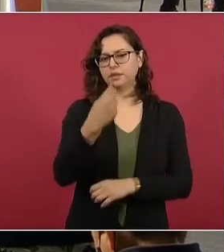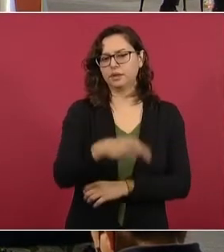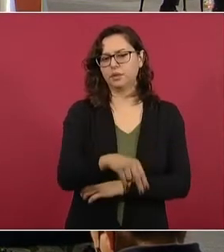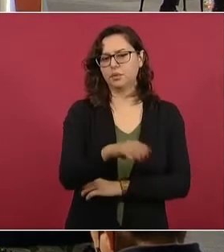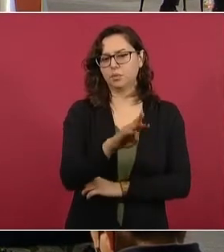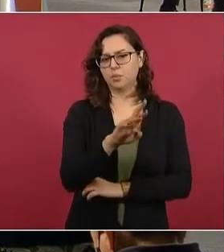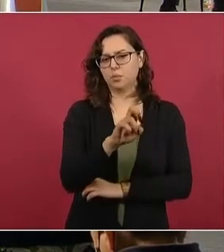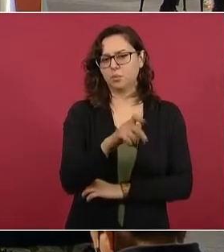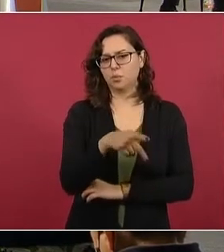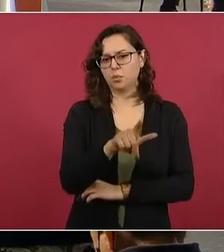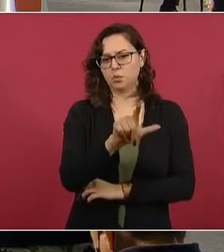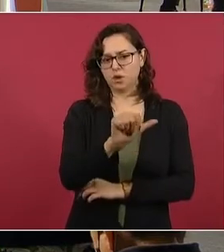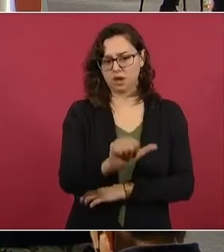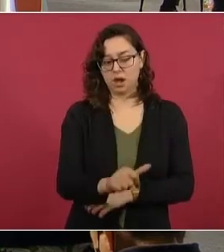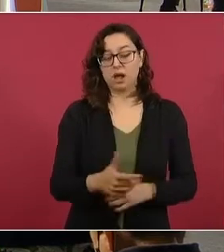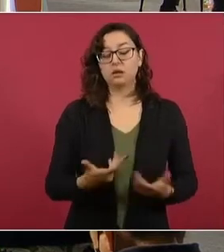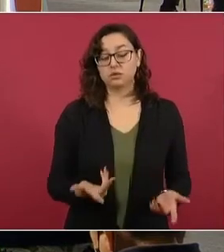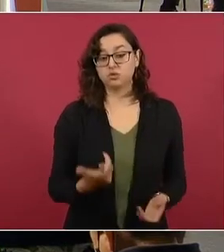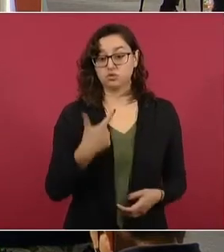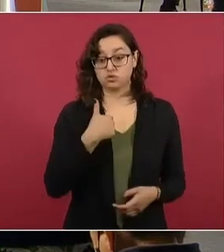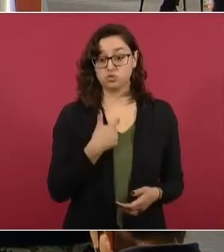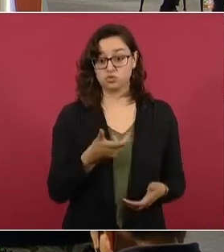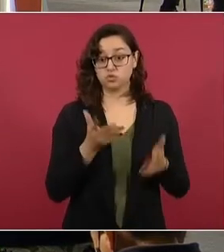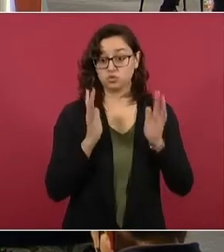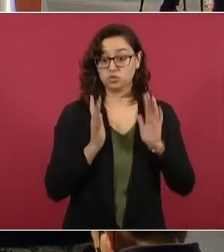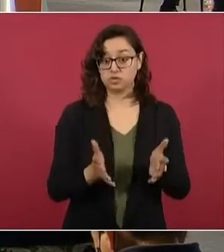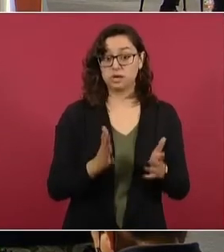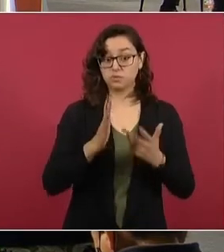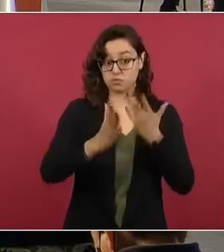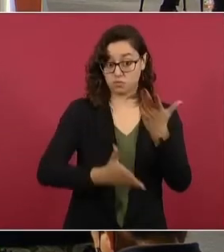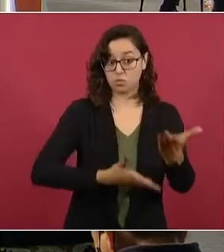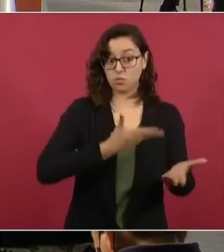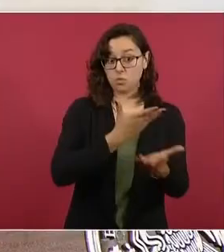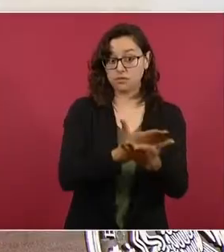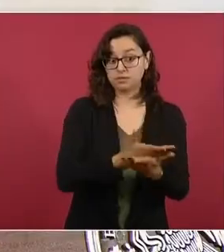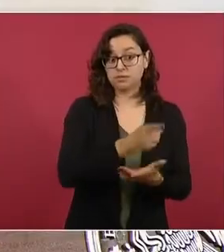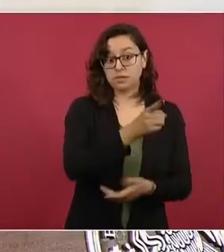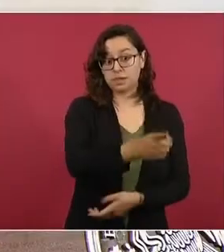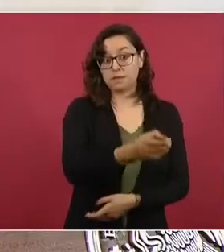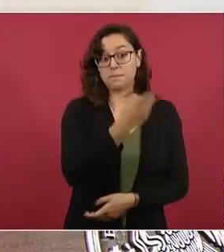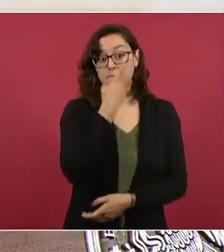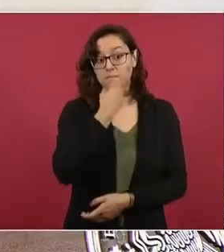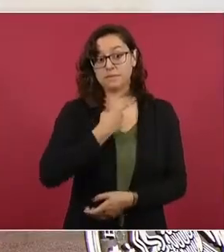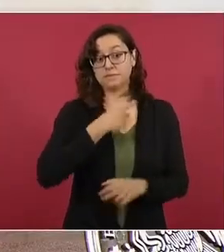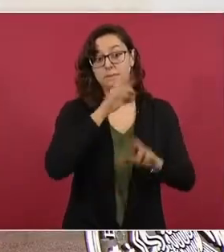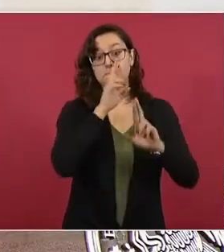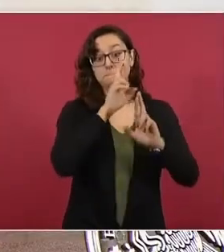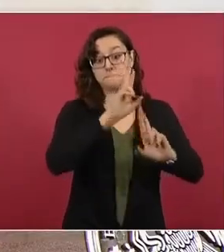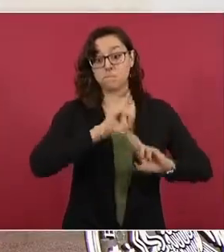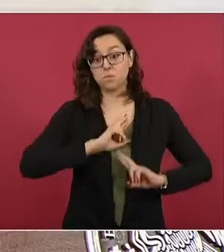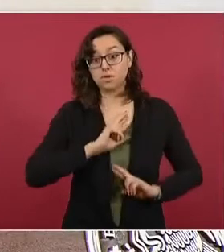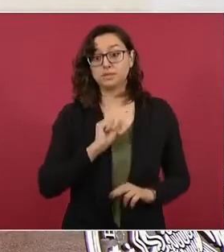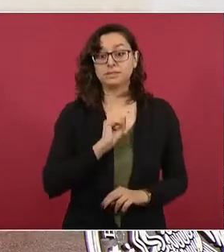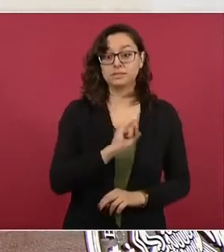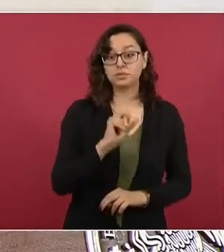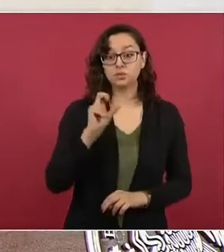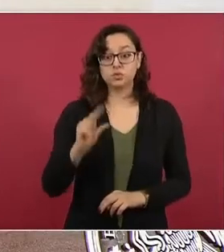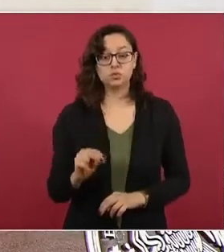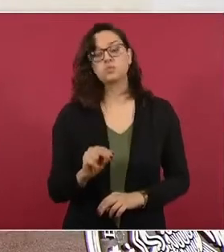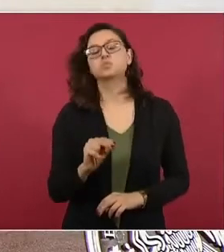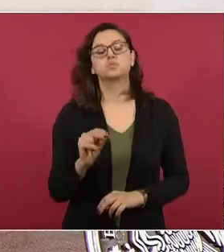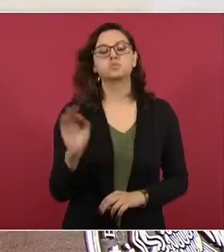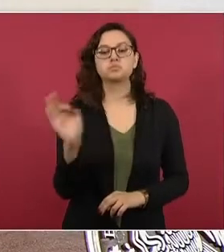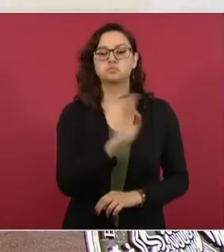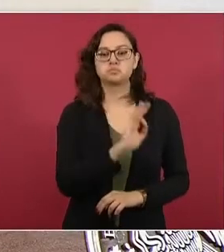Estoy esperando ya respuesta a un planteamiento que les hicimos, porque de lo contrario vamos a